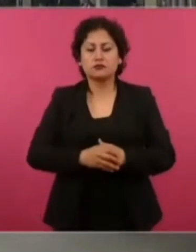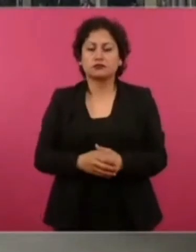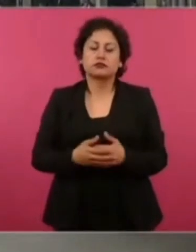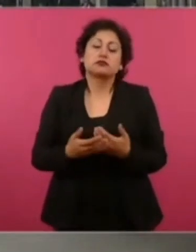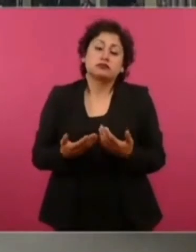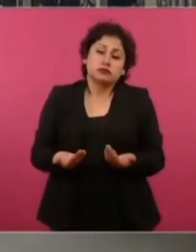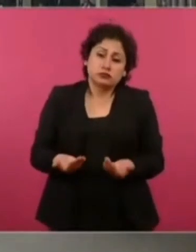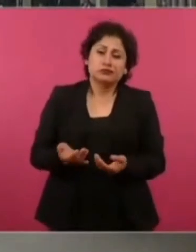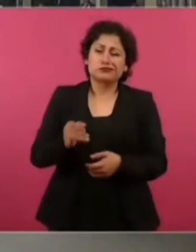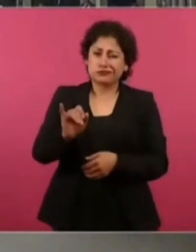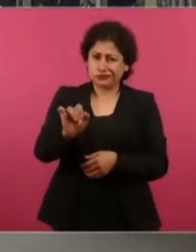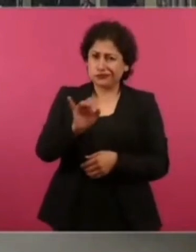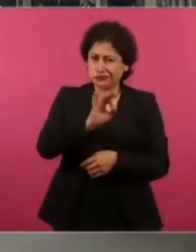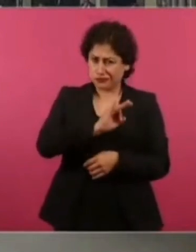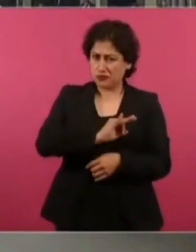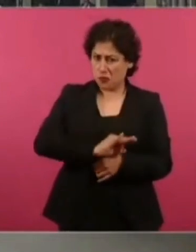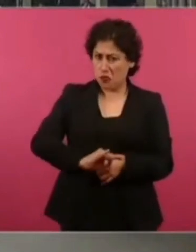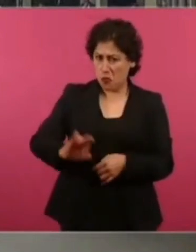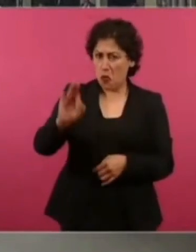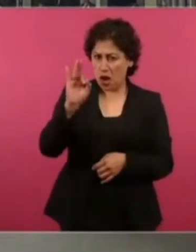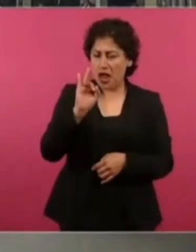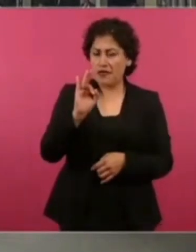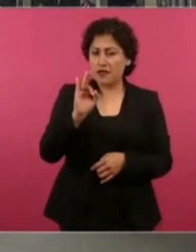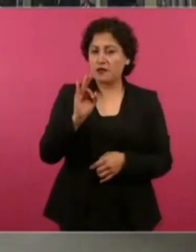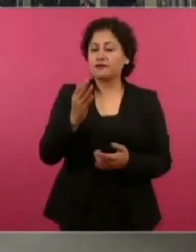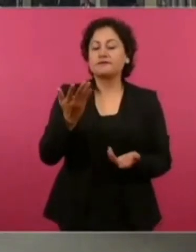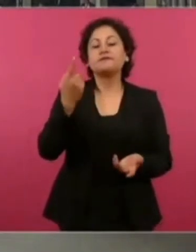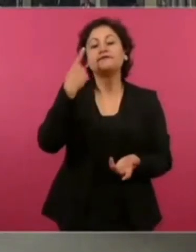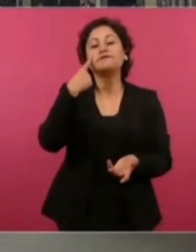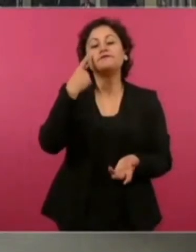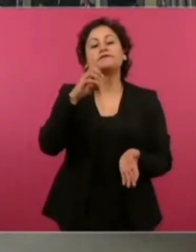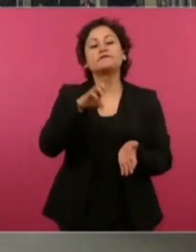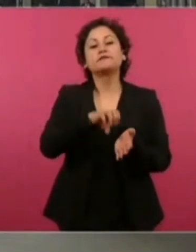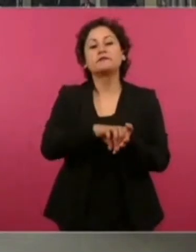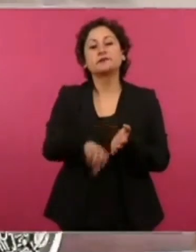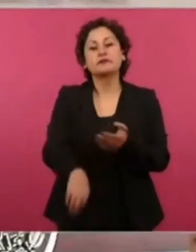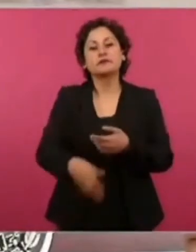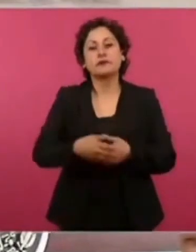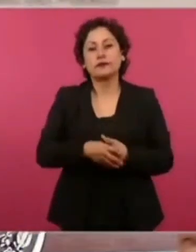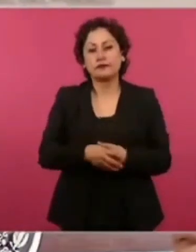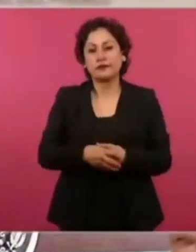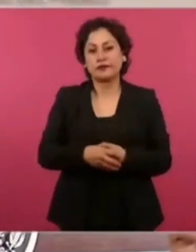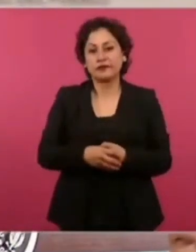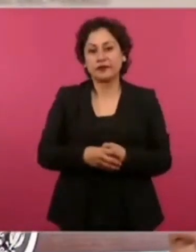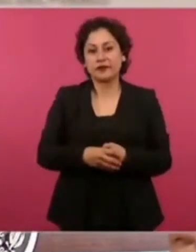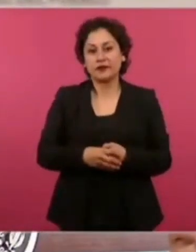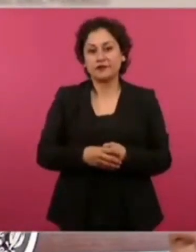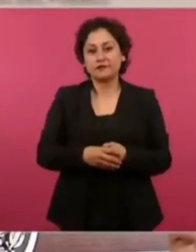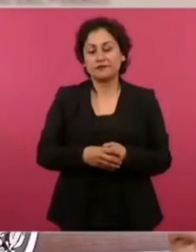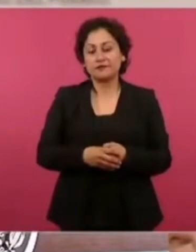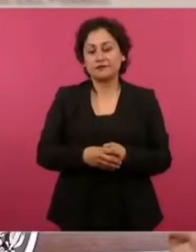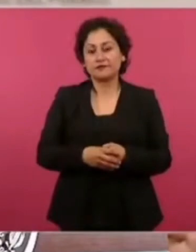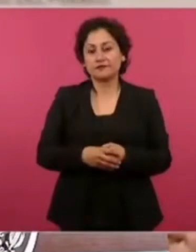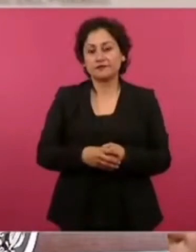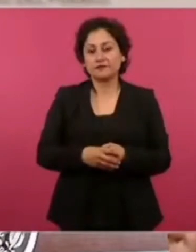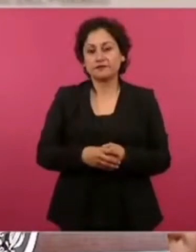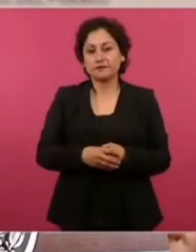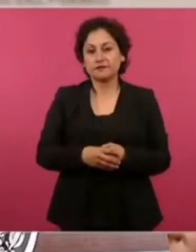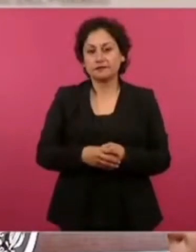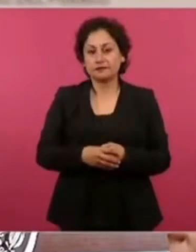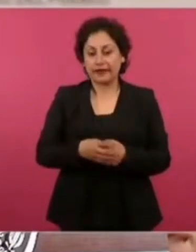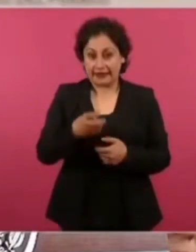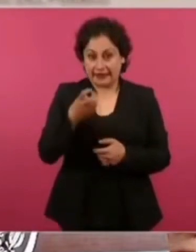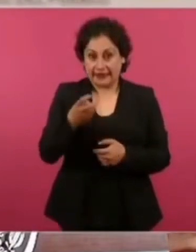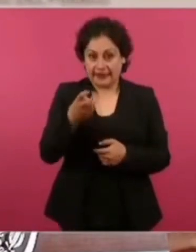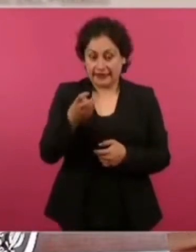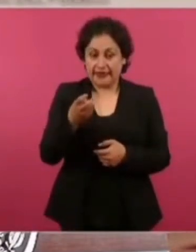Sí, sí, puede darse, porque no es nada más esta acción, que es muy